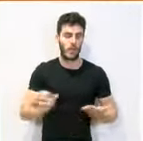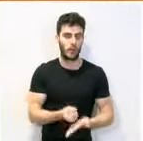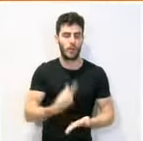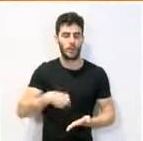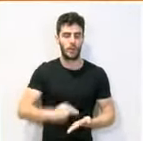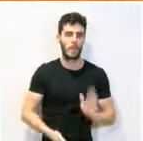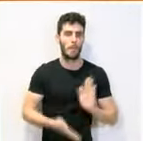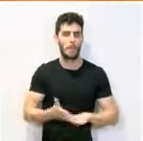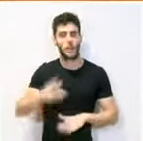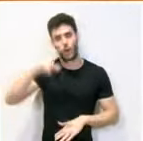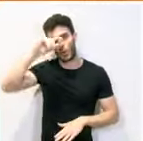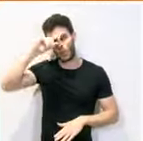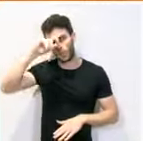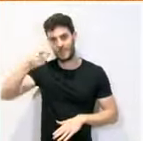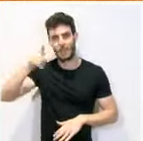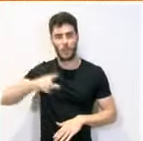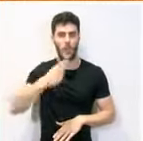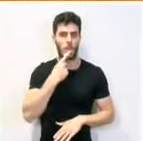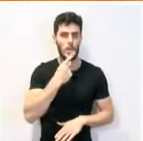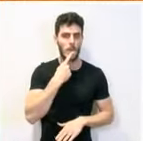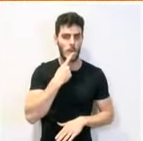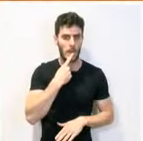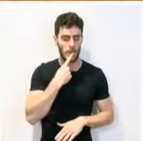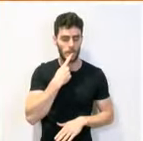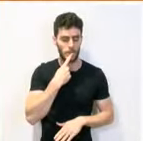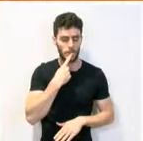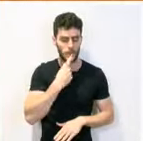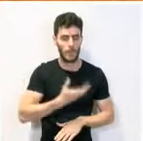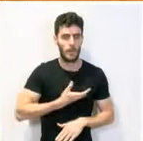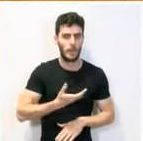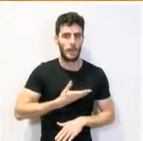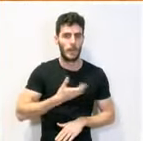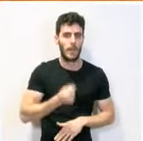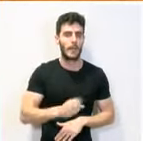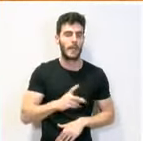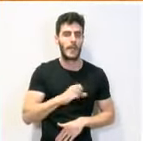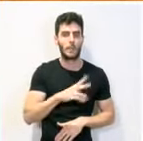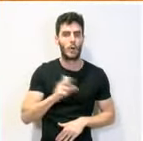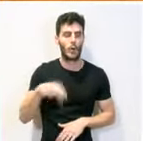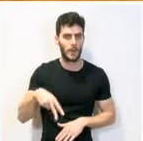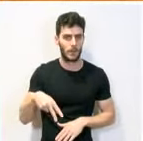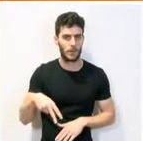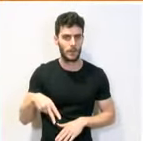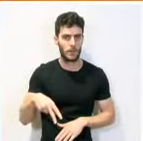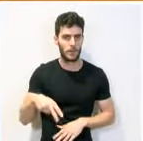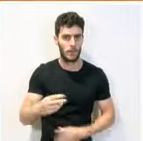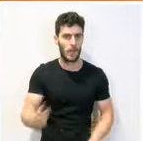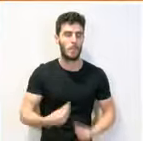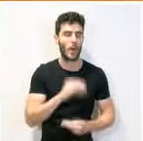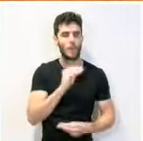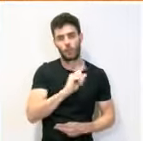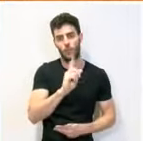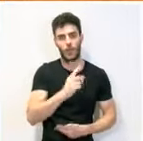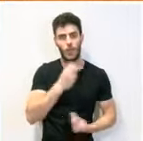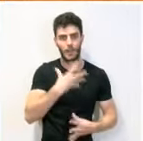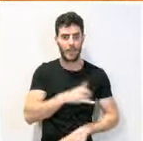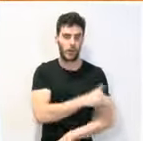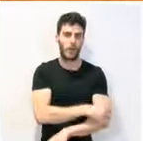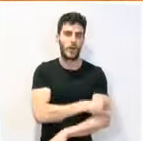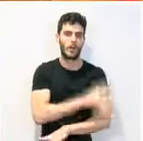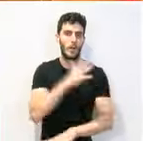al entorno rural. Dice el alcalde de Camprovín, que mejor no le pregunto cómo está con el Gobierno,